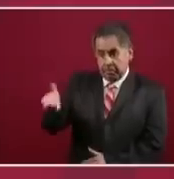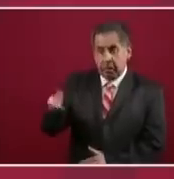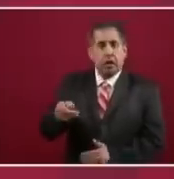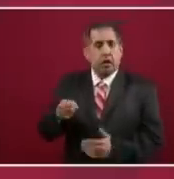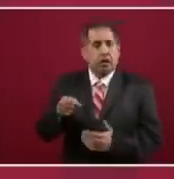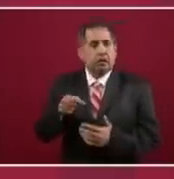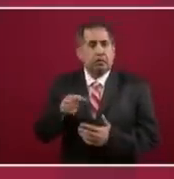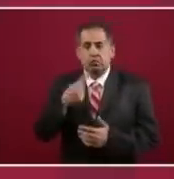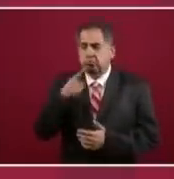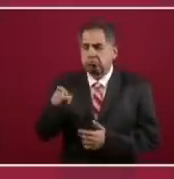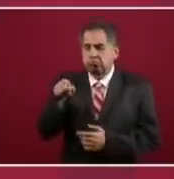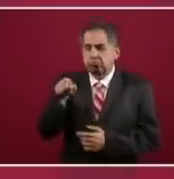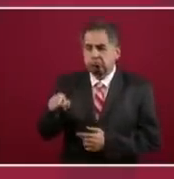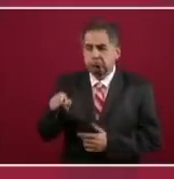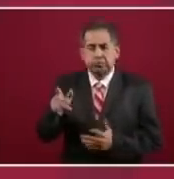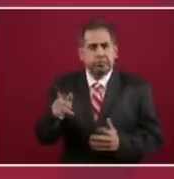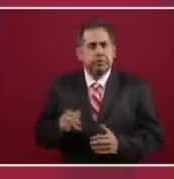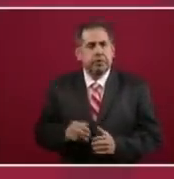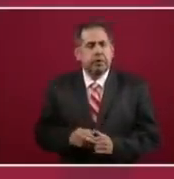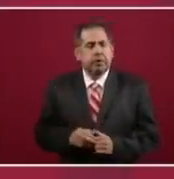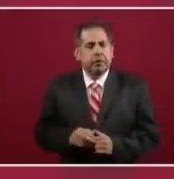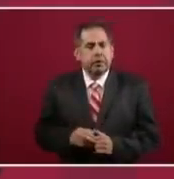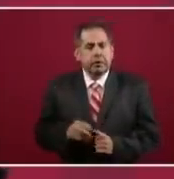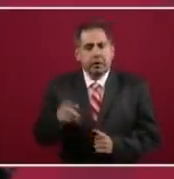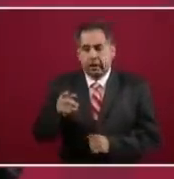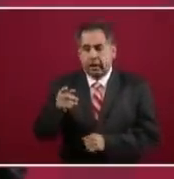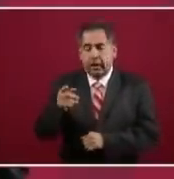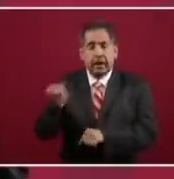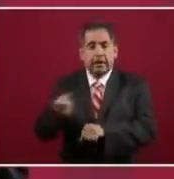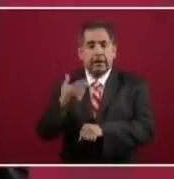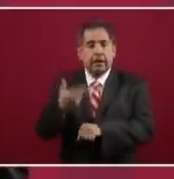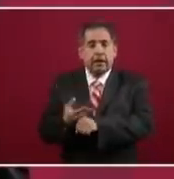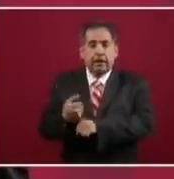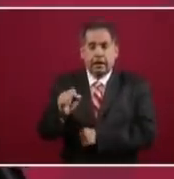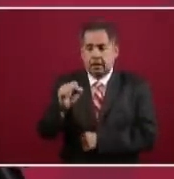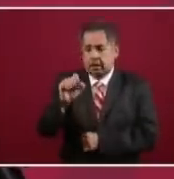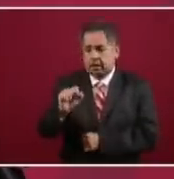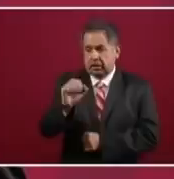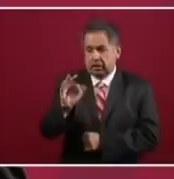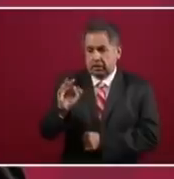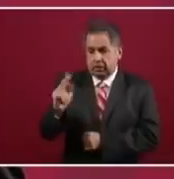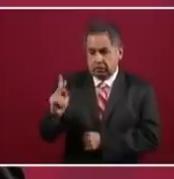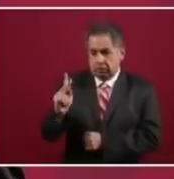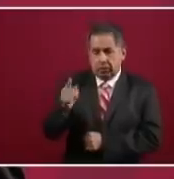en qué la secretaria de la función pública